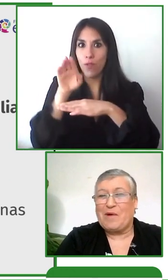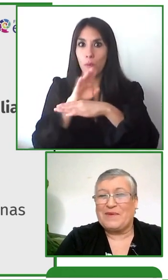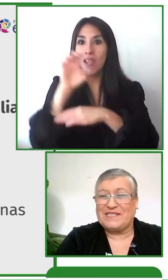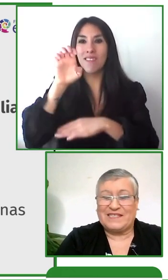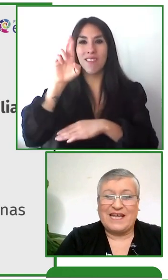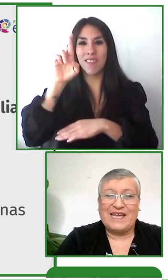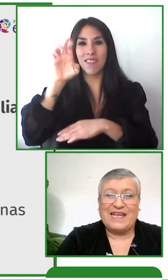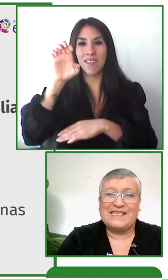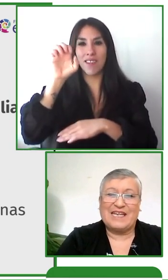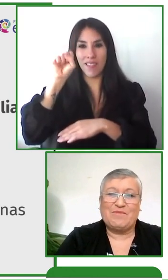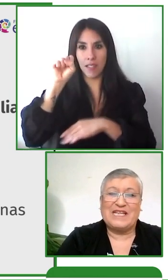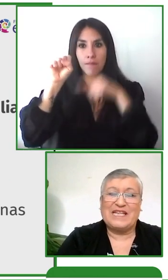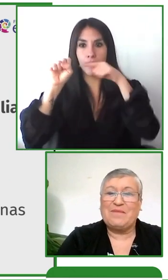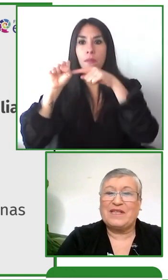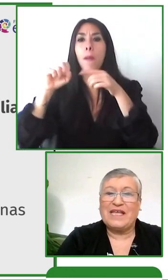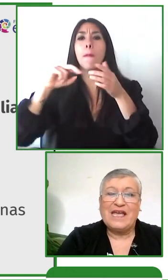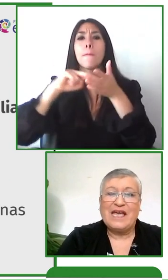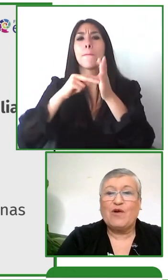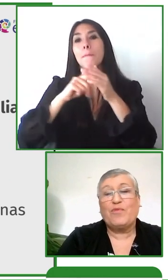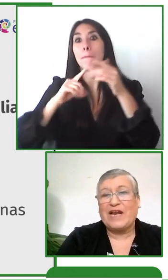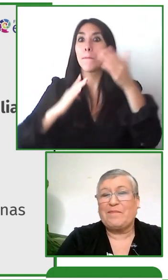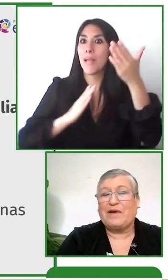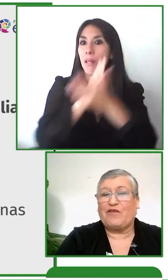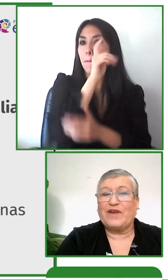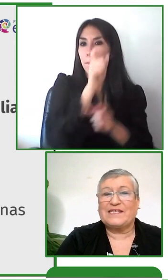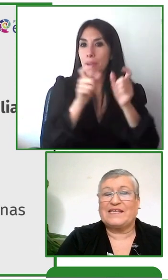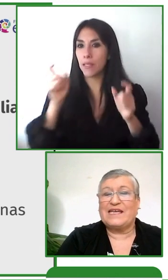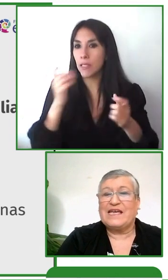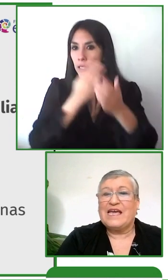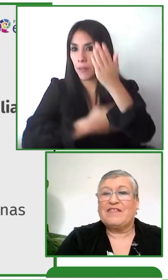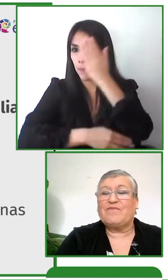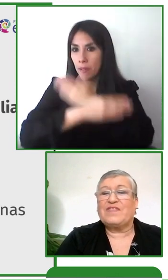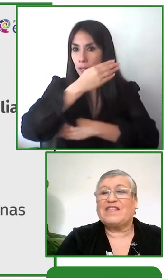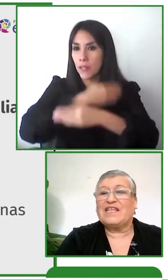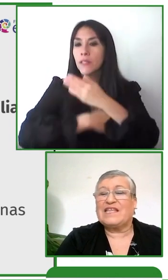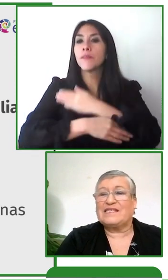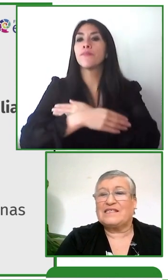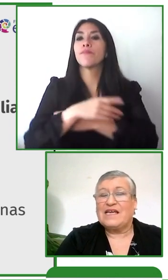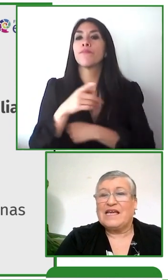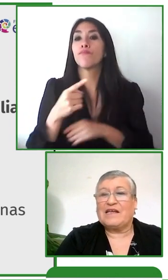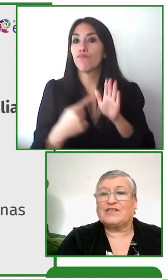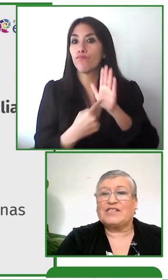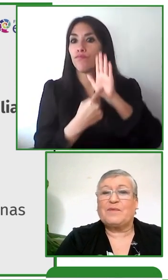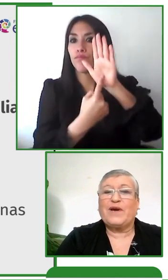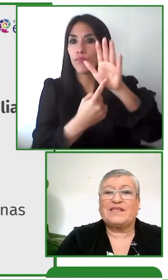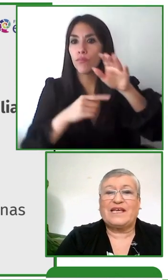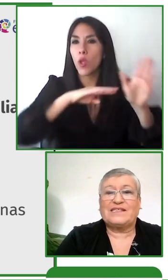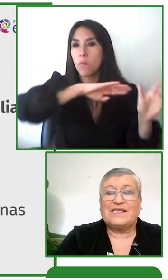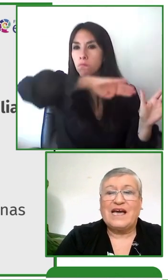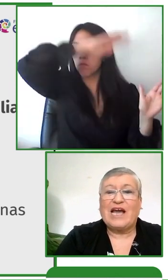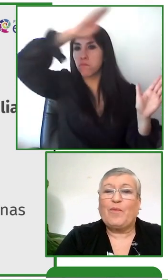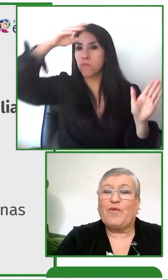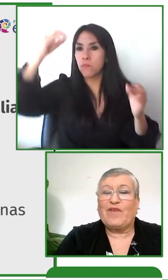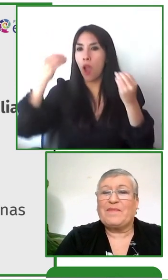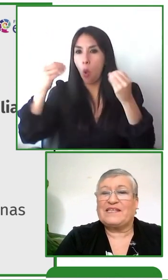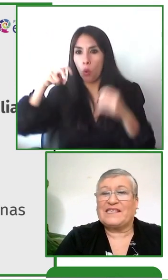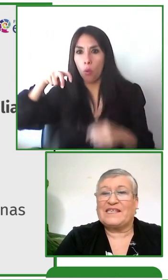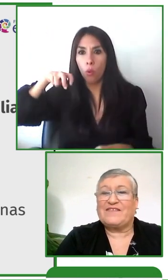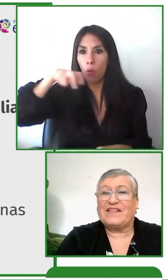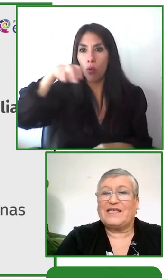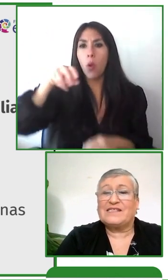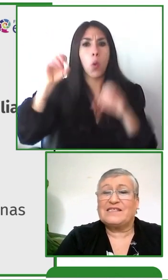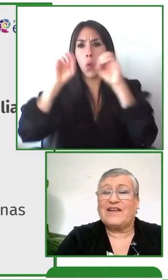programa que le vamos a presentar es Senderismo sin Límite. Es un programa que ofrece distintas respuestas a los